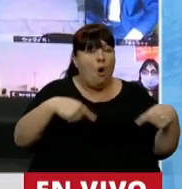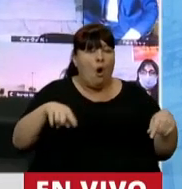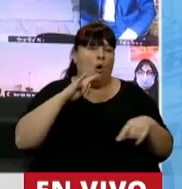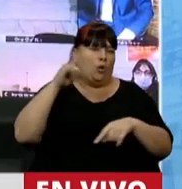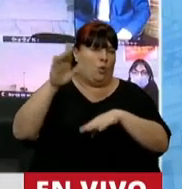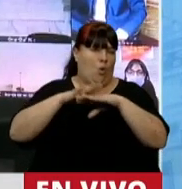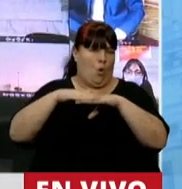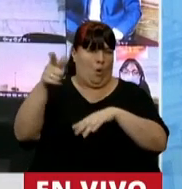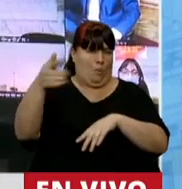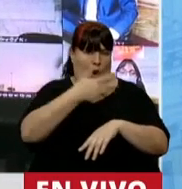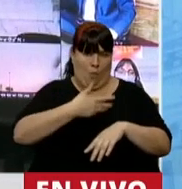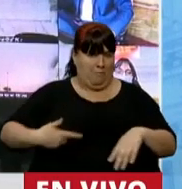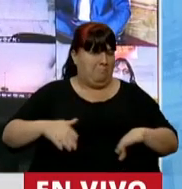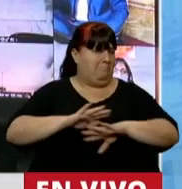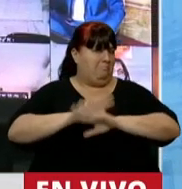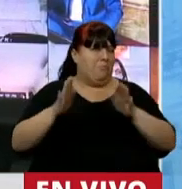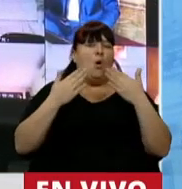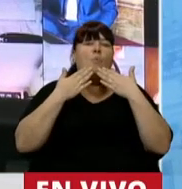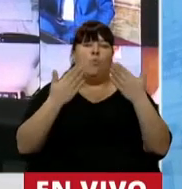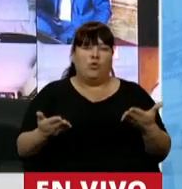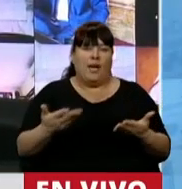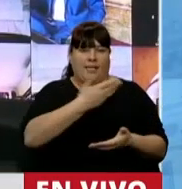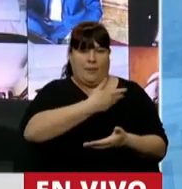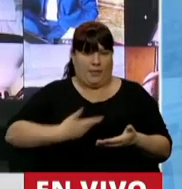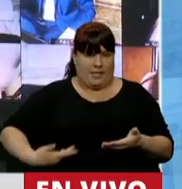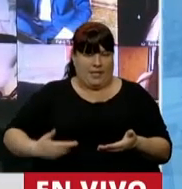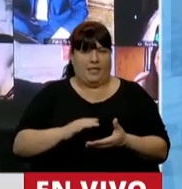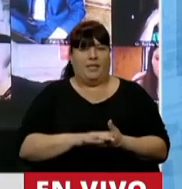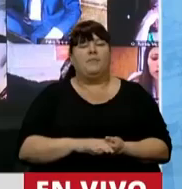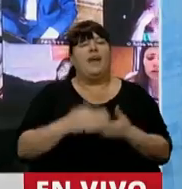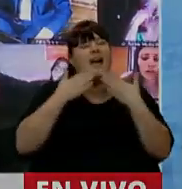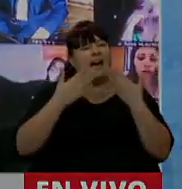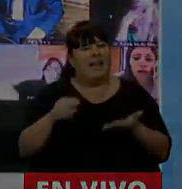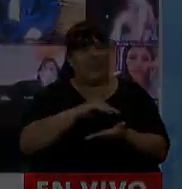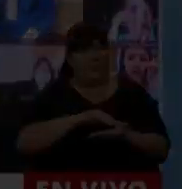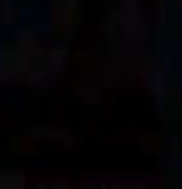localidad. Nada más que eso, muchas gracias, señor presidente. Gracias, diputado.